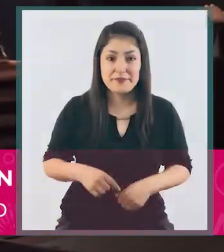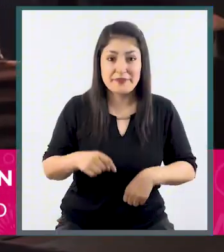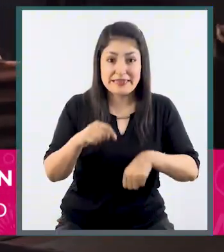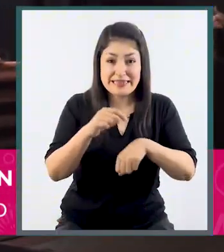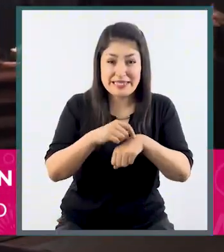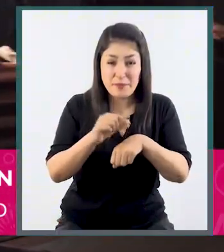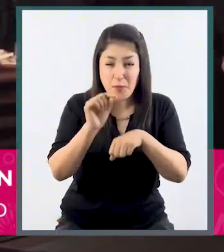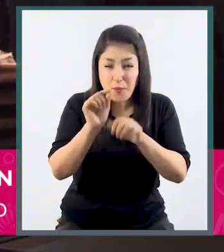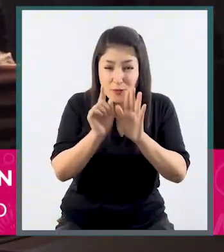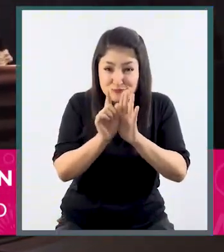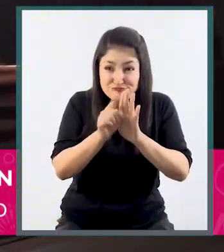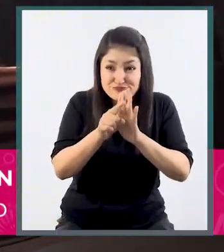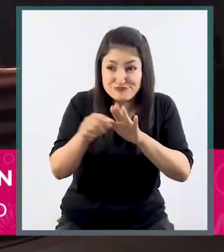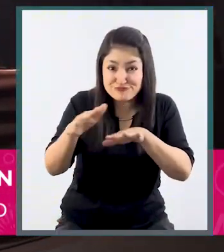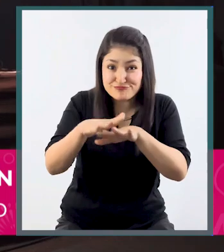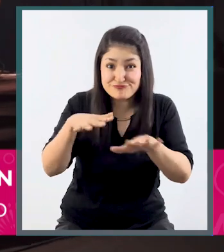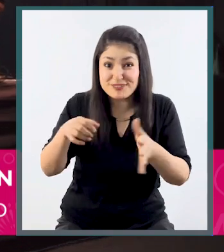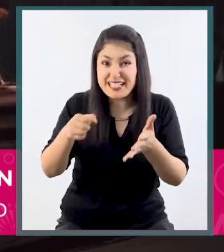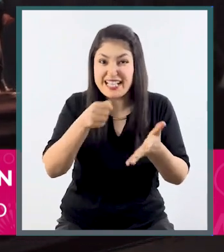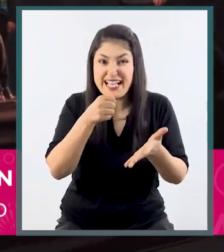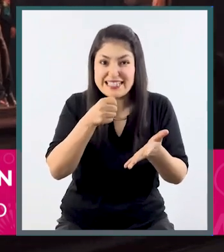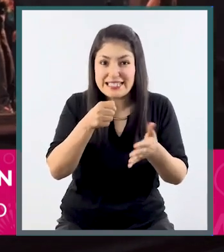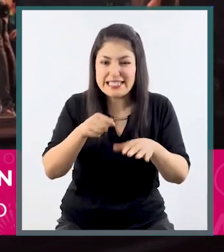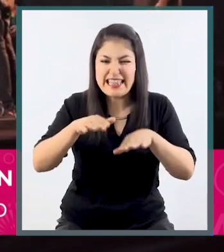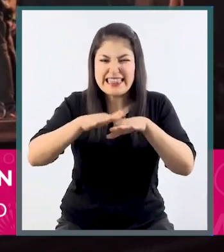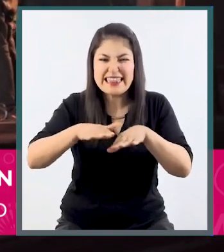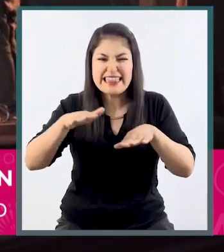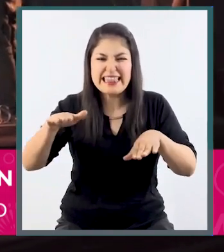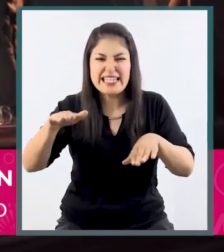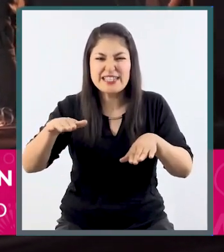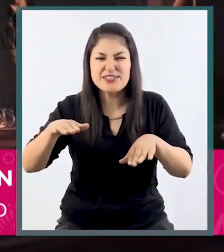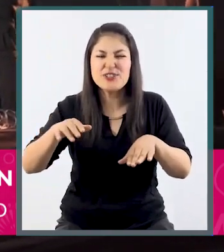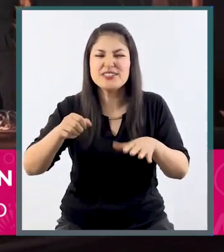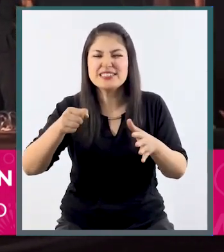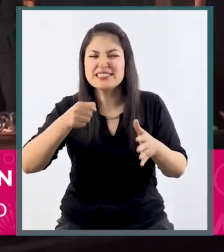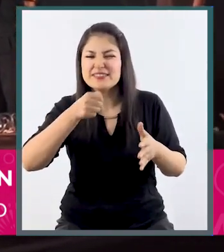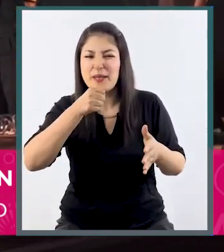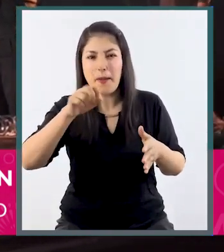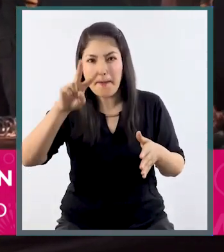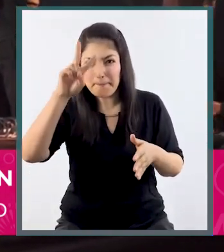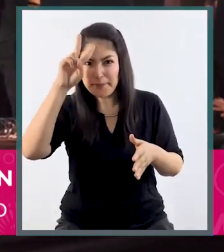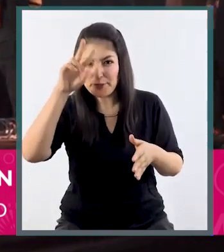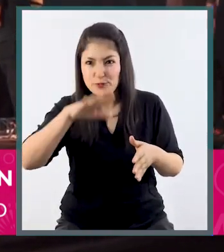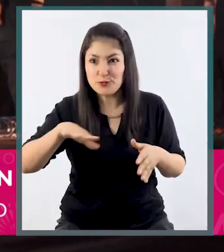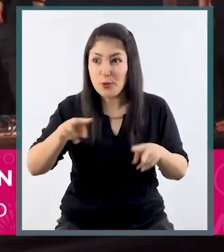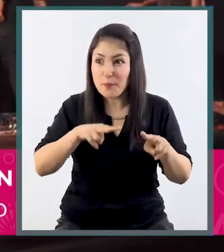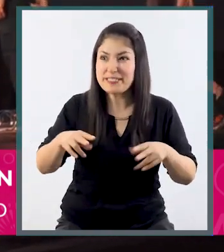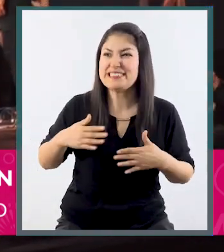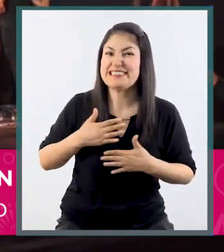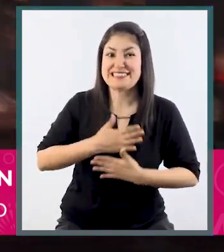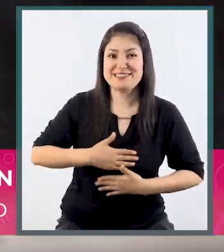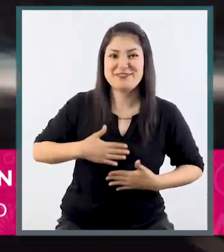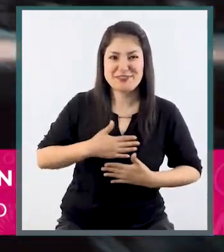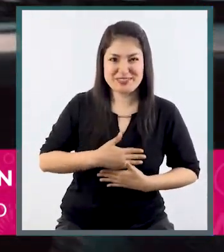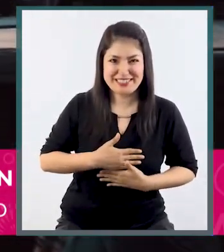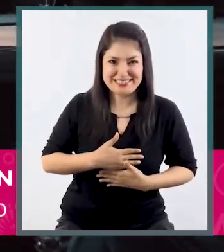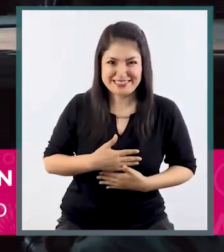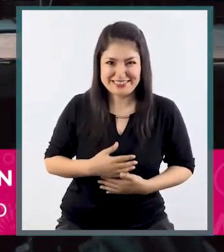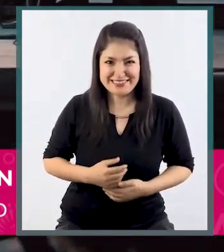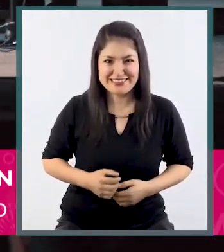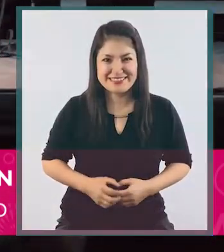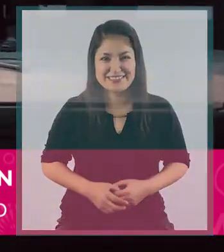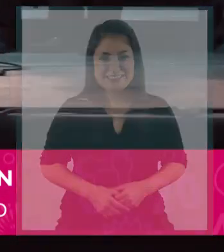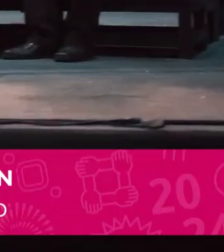Ahora estamos a segundos de que comience el concierto. Aprecien, disfruten y gocen del Coro Nacional de Niños del Perú.